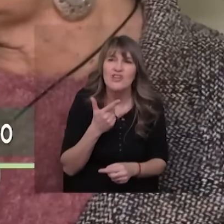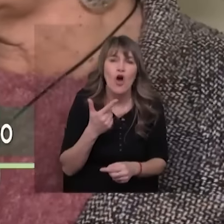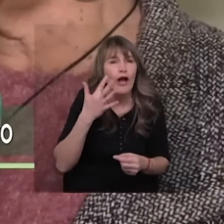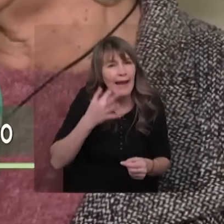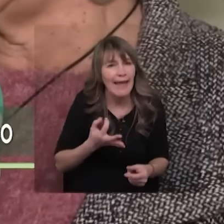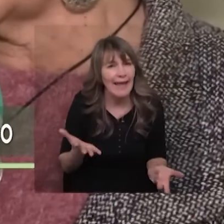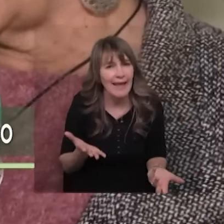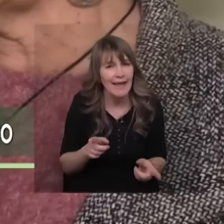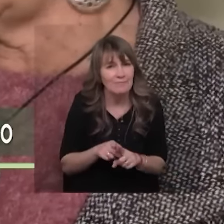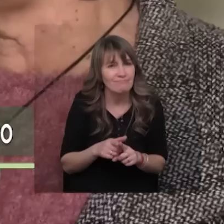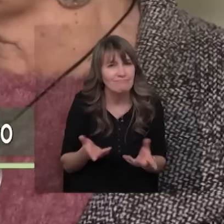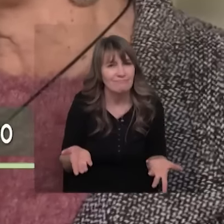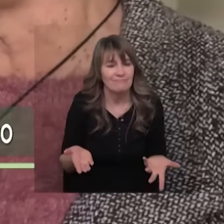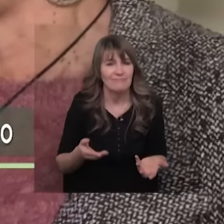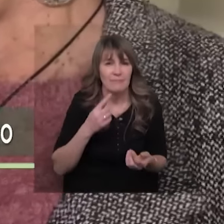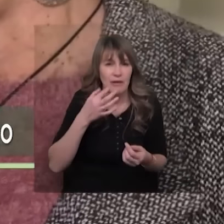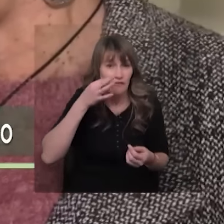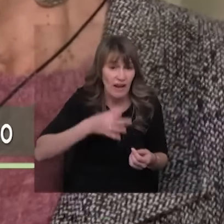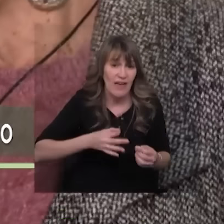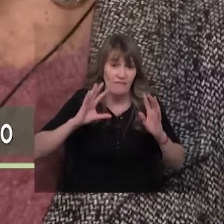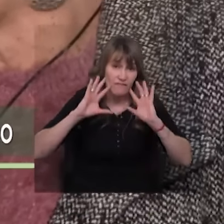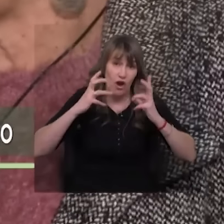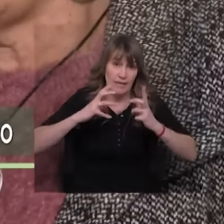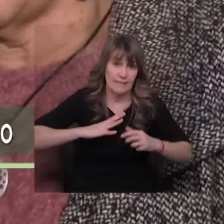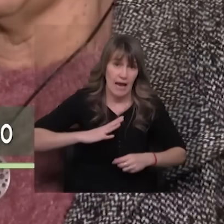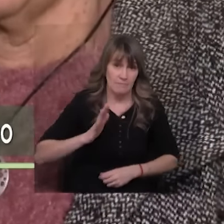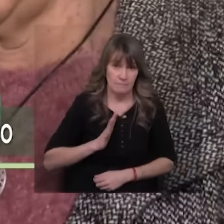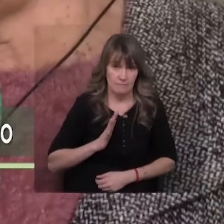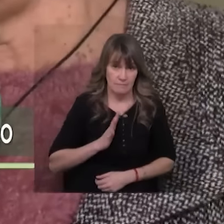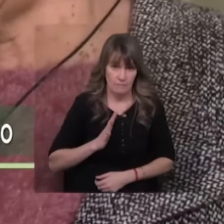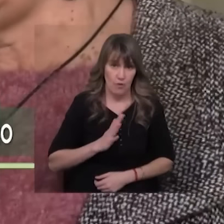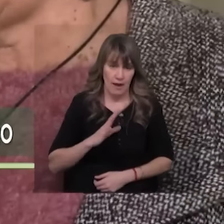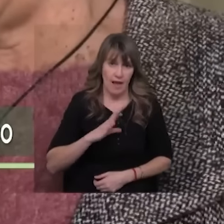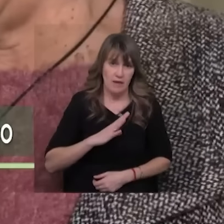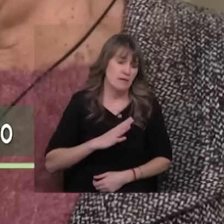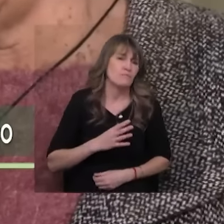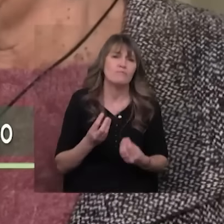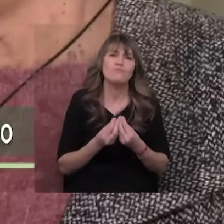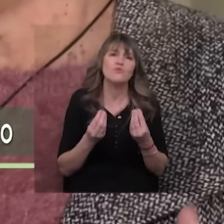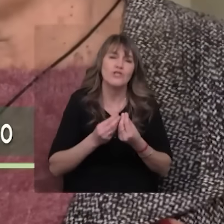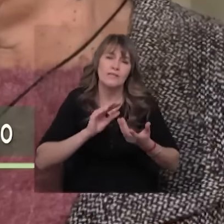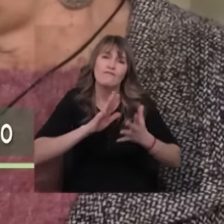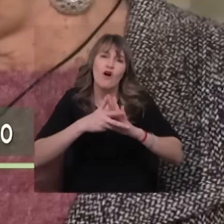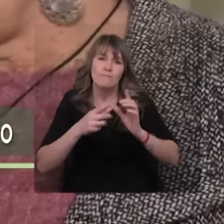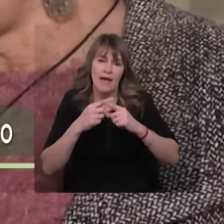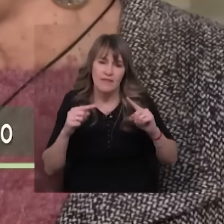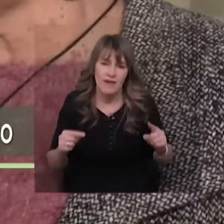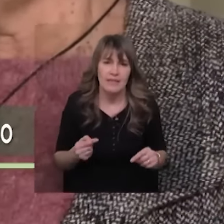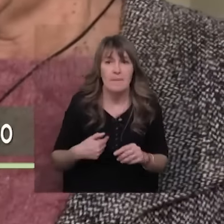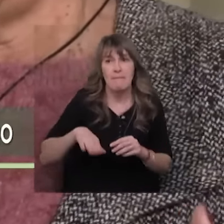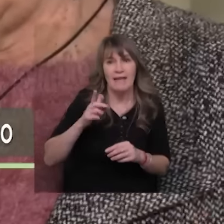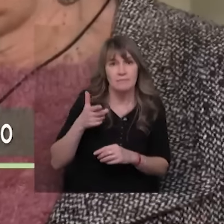concreto y real que es la violencia que sufrimos las mujeres que se expresa en la soci de muchísimas maneras no el aumento de los